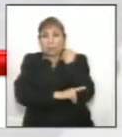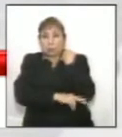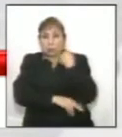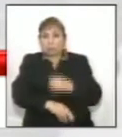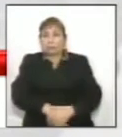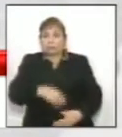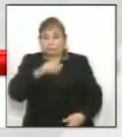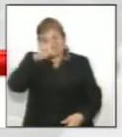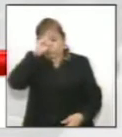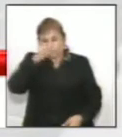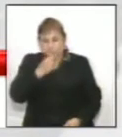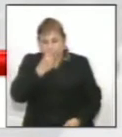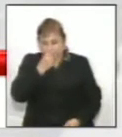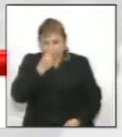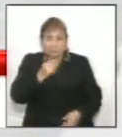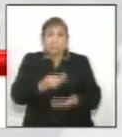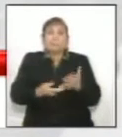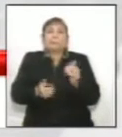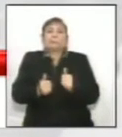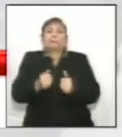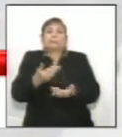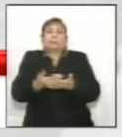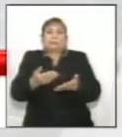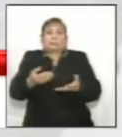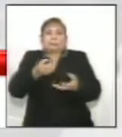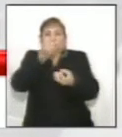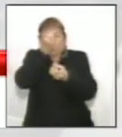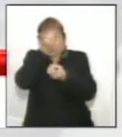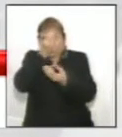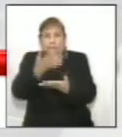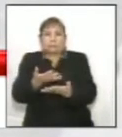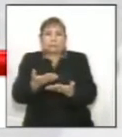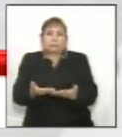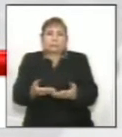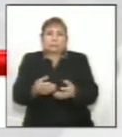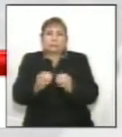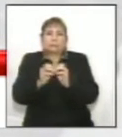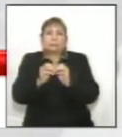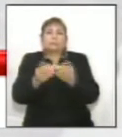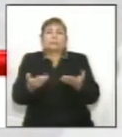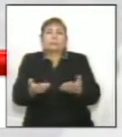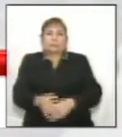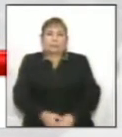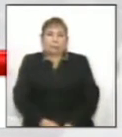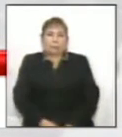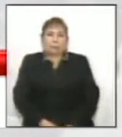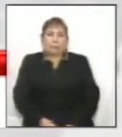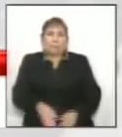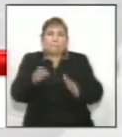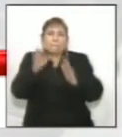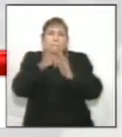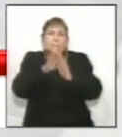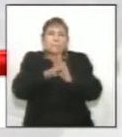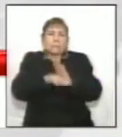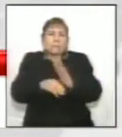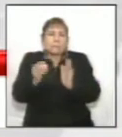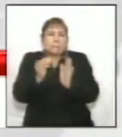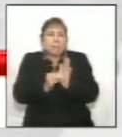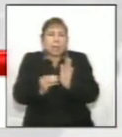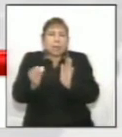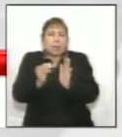¿Y cómo se va a fortalecer el cumplimiento de la reactivación para los más vulnerables